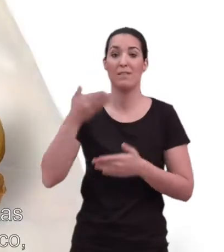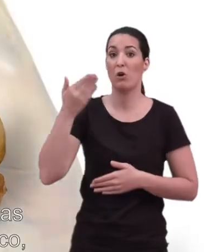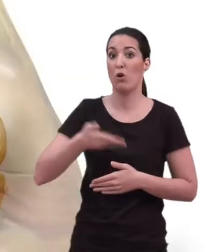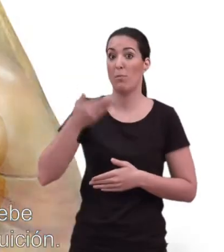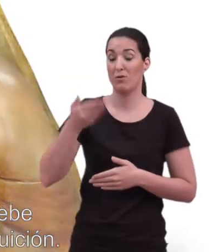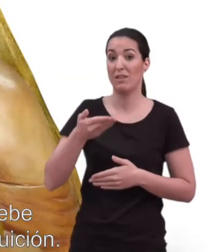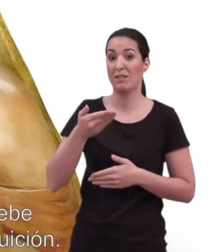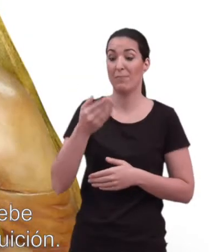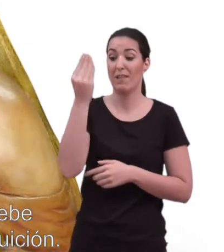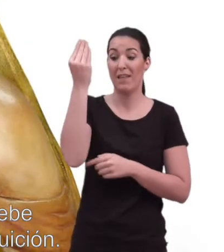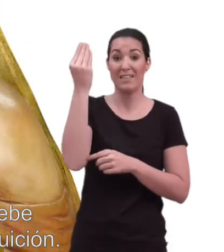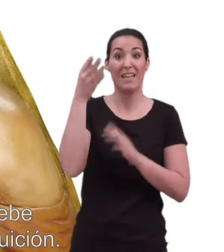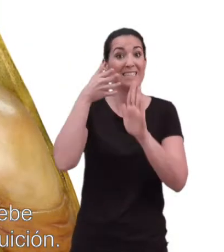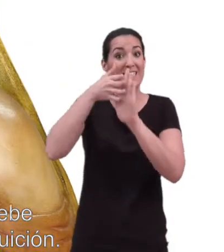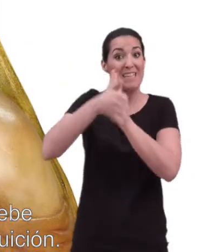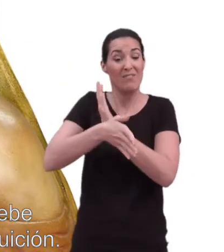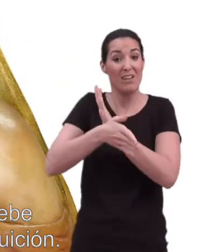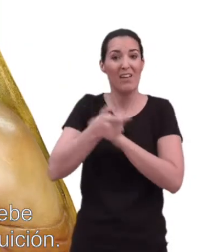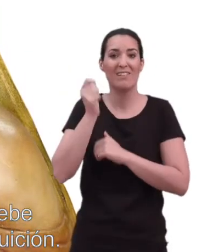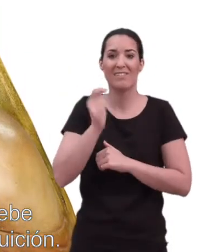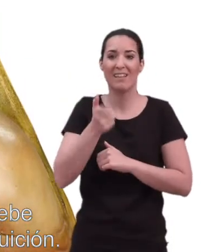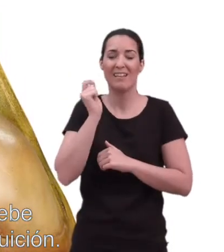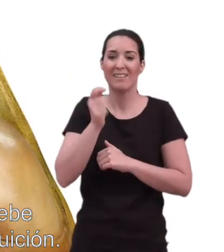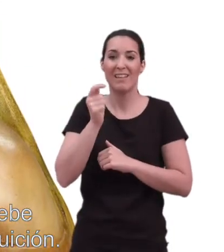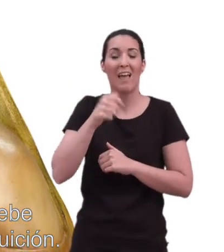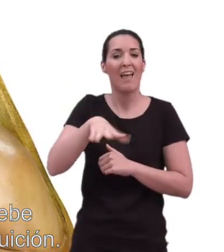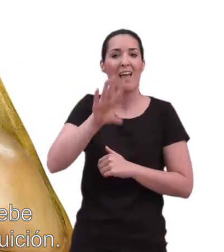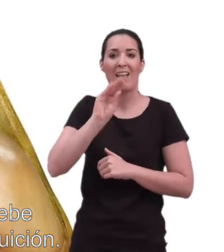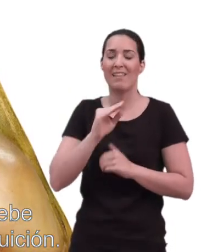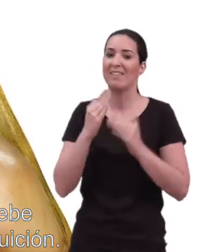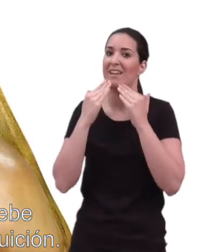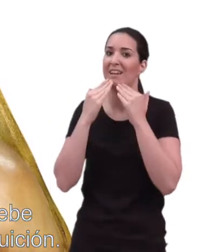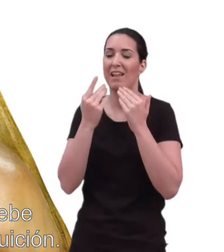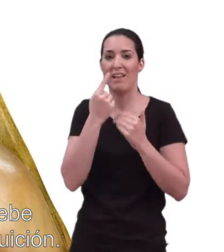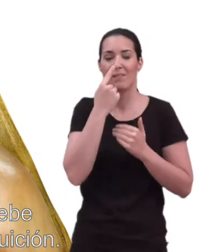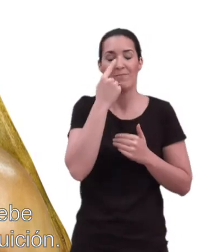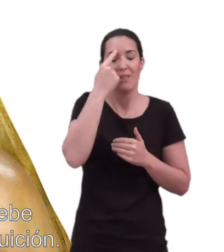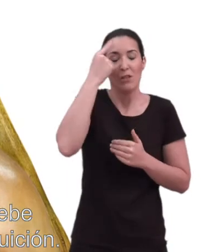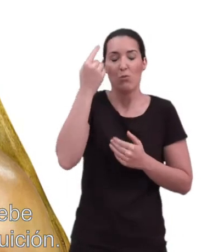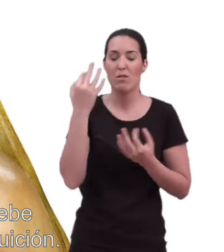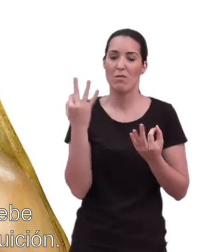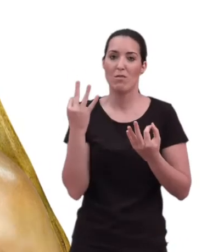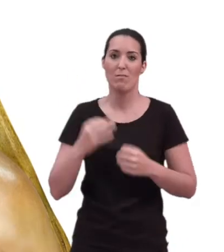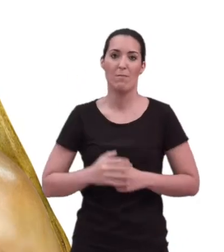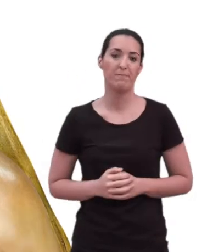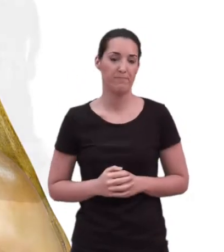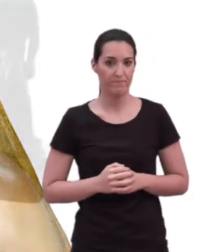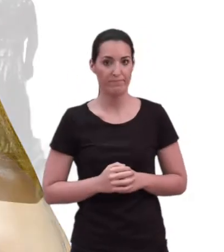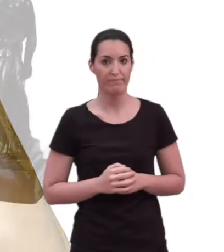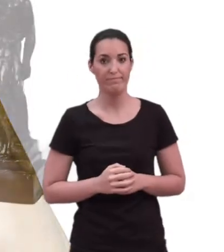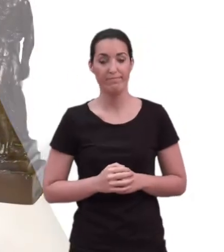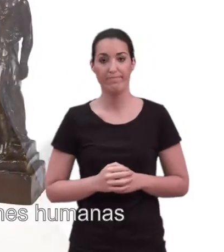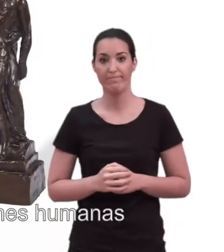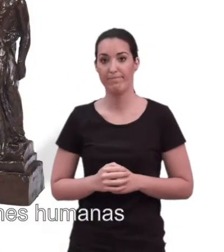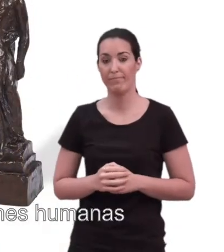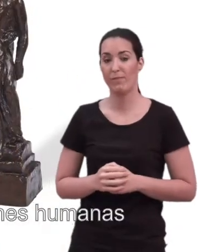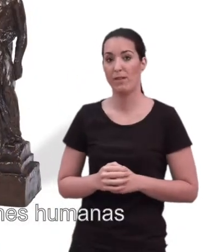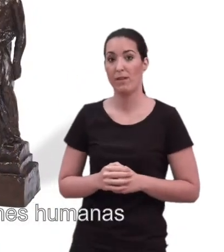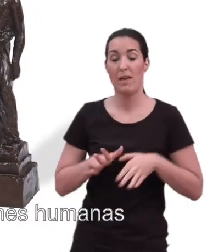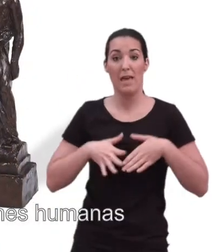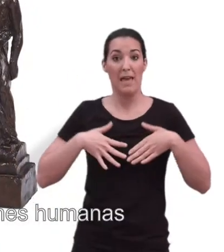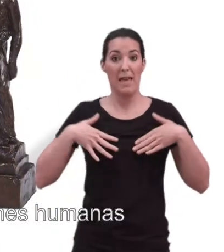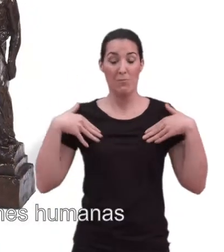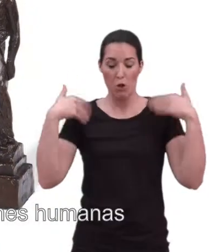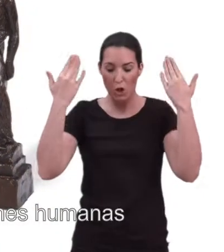poético, cuyo significado a menudo debe desentrañarse a través de la intuición. La diversidad